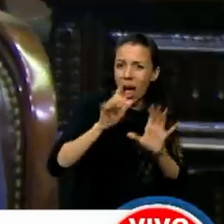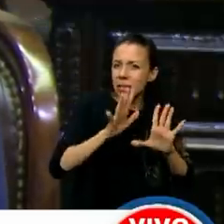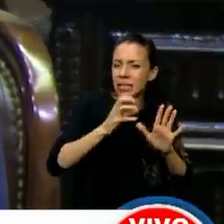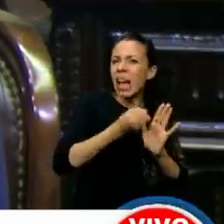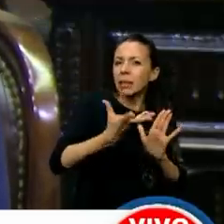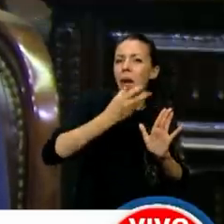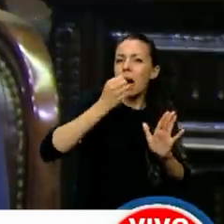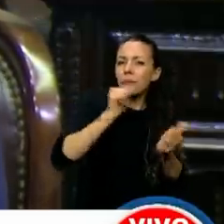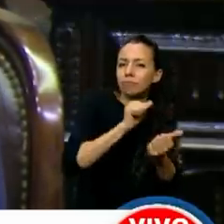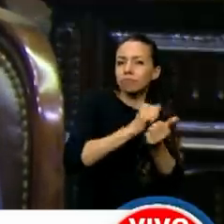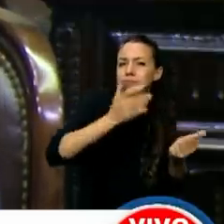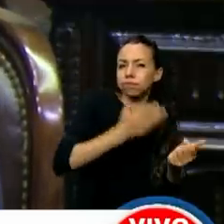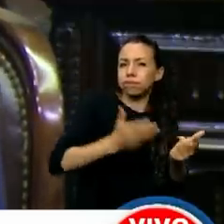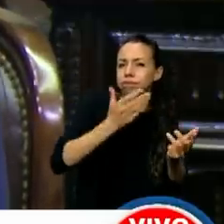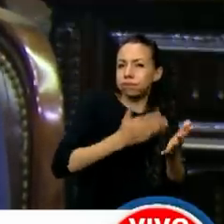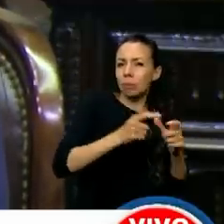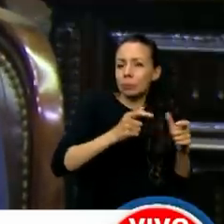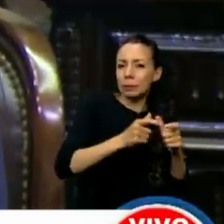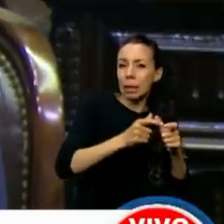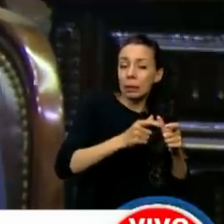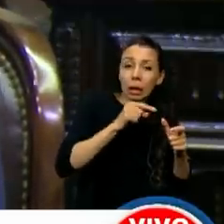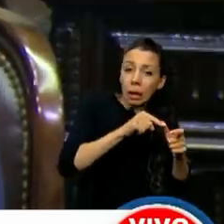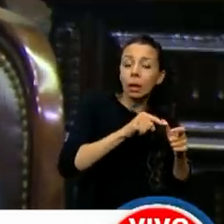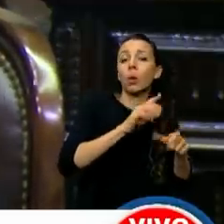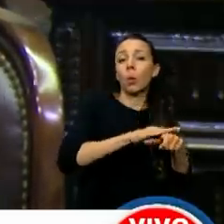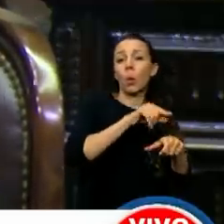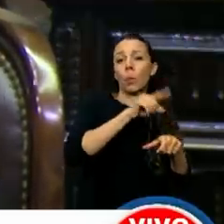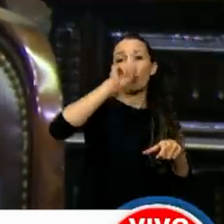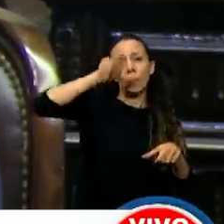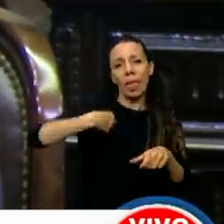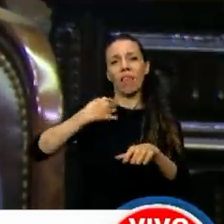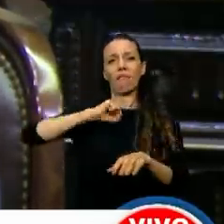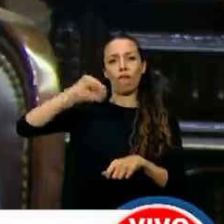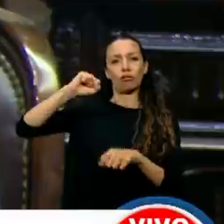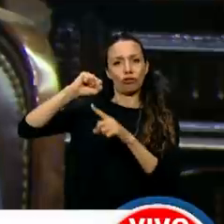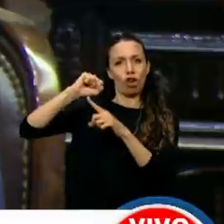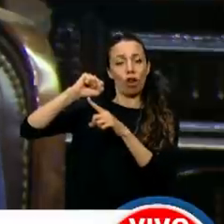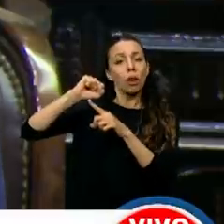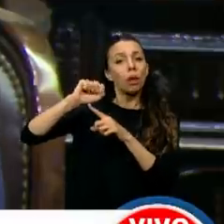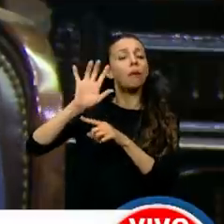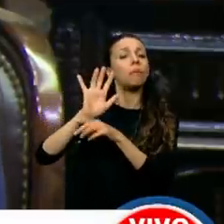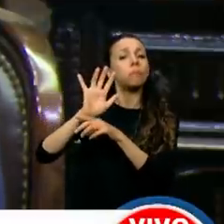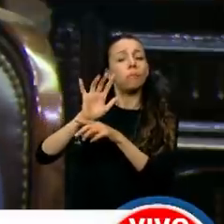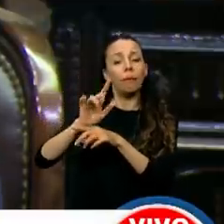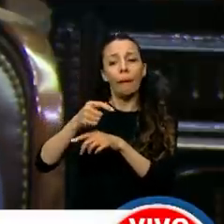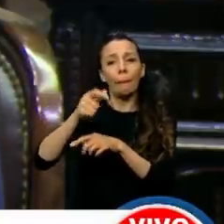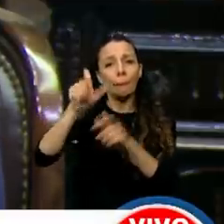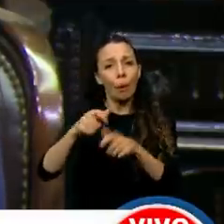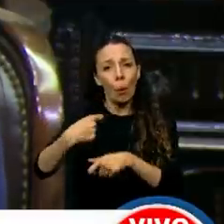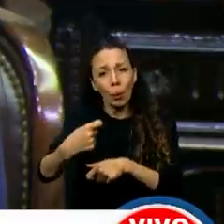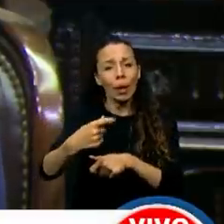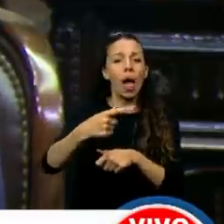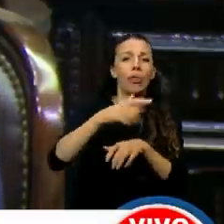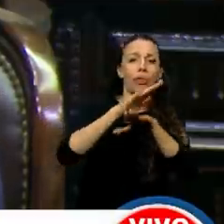que sin duda es la inflación que la mayor estafa hacia los jubilados hacia los niños